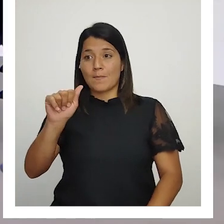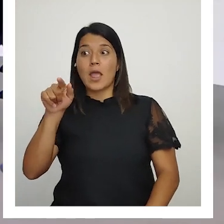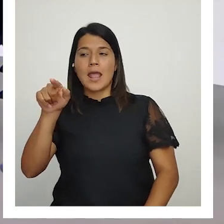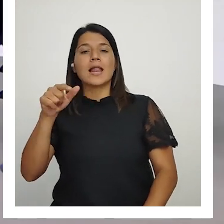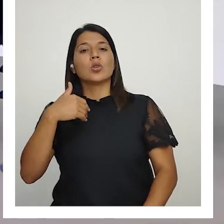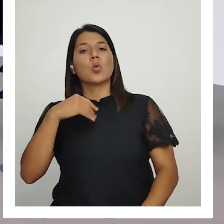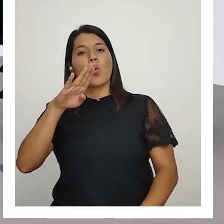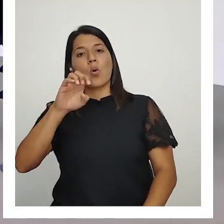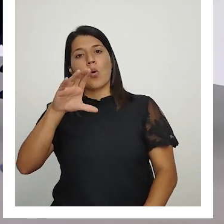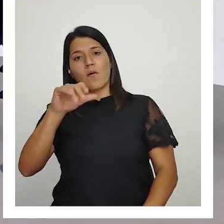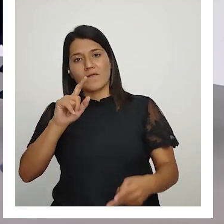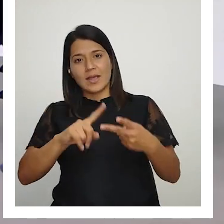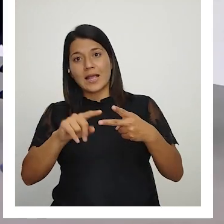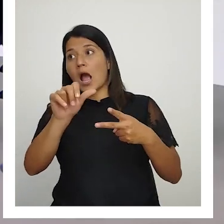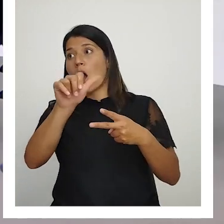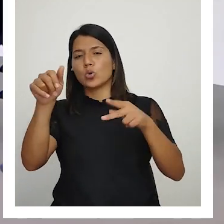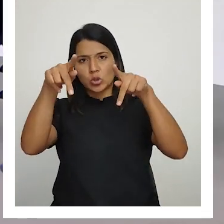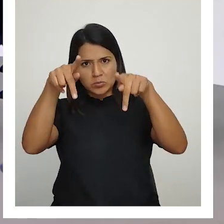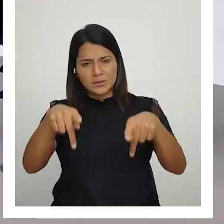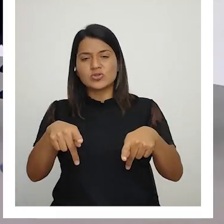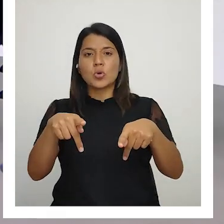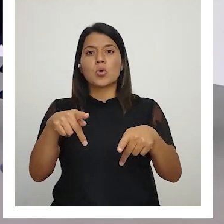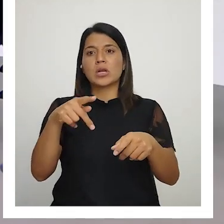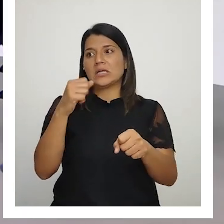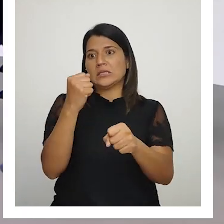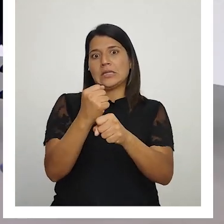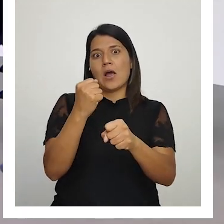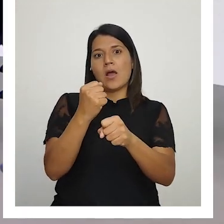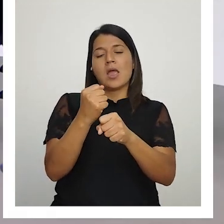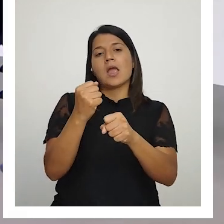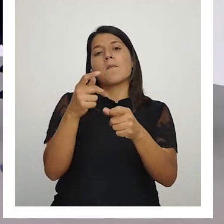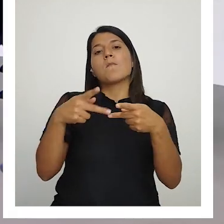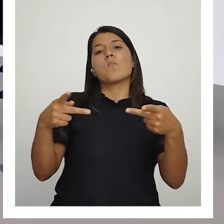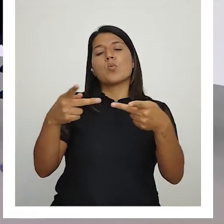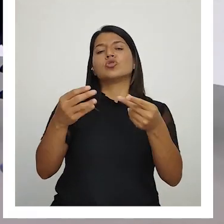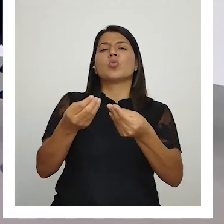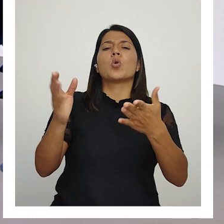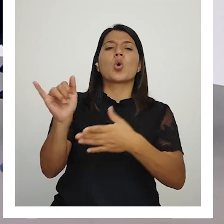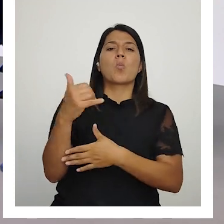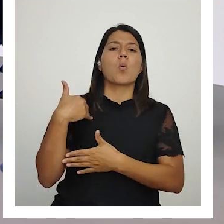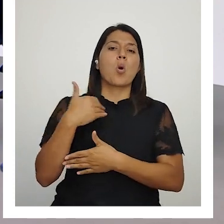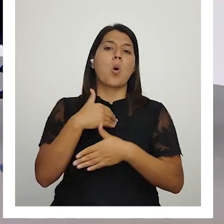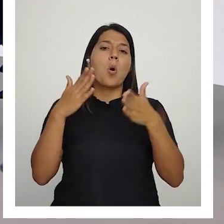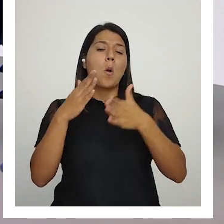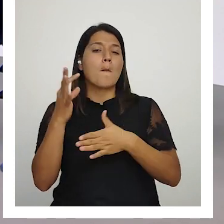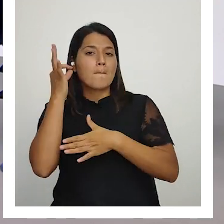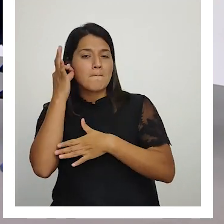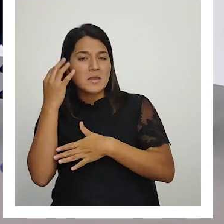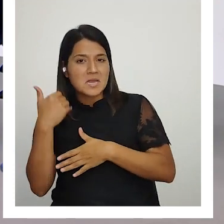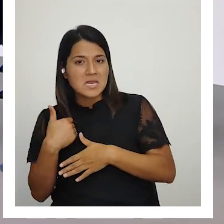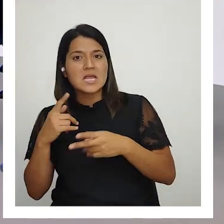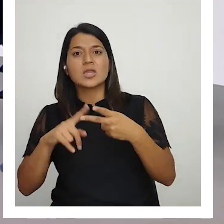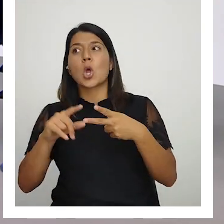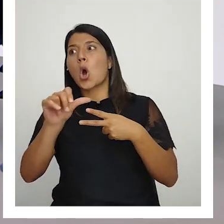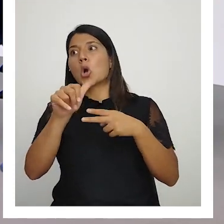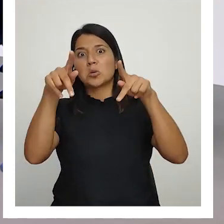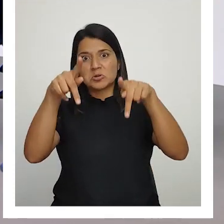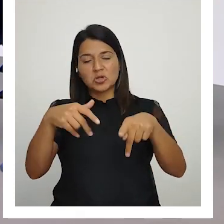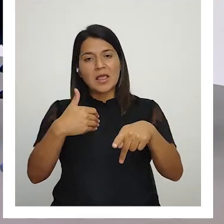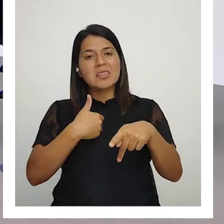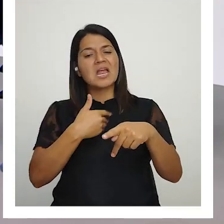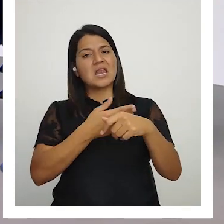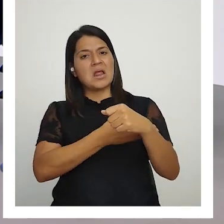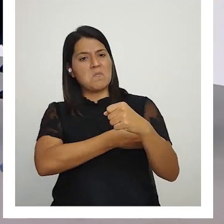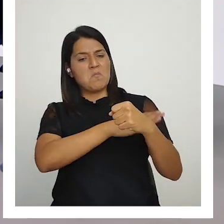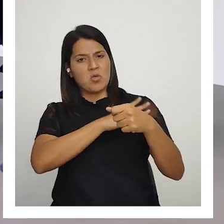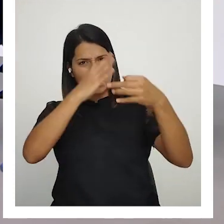programa, tenemos otras personas que se han desempeñado en la función pública como ministros y ministras, algunos otros tomadores de decisiones, directores